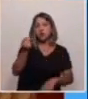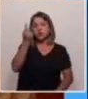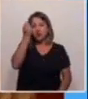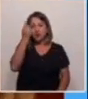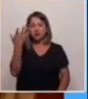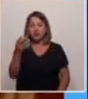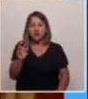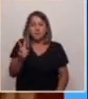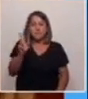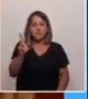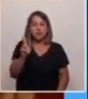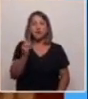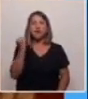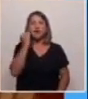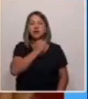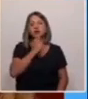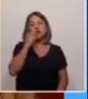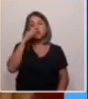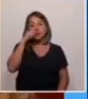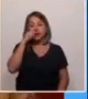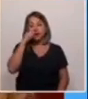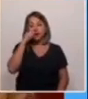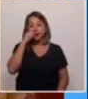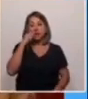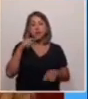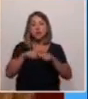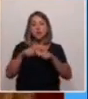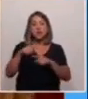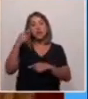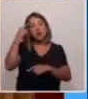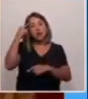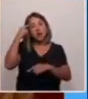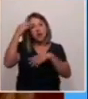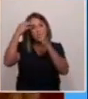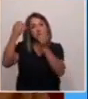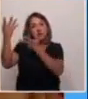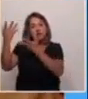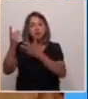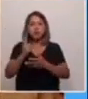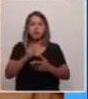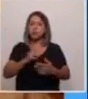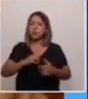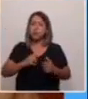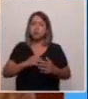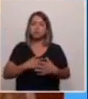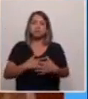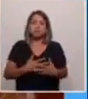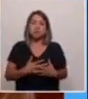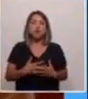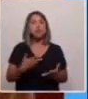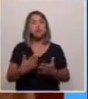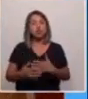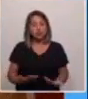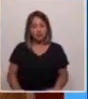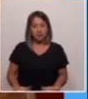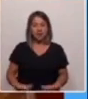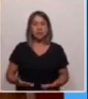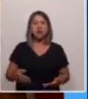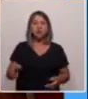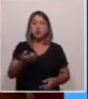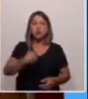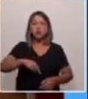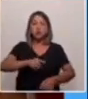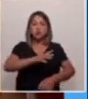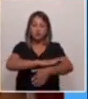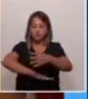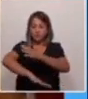el peor error del ser humano es tratar de sacarse de la cabeza lo que no le sale del corazón. Entonces, la pregunta es, ¿dónde está nuestro corazón? Este